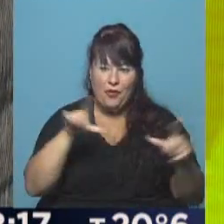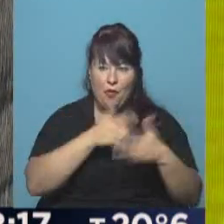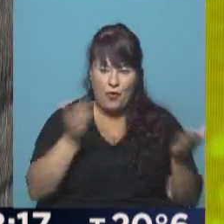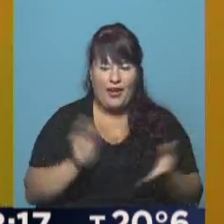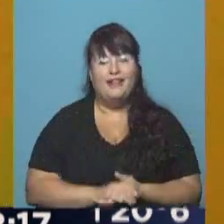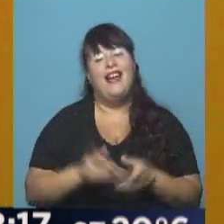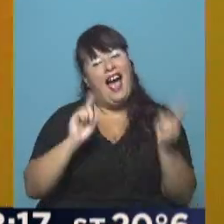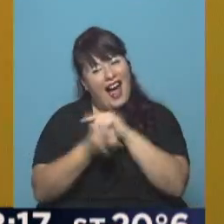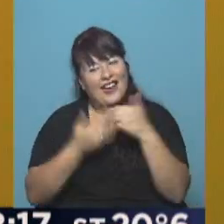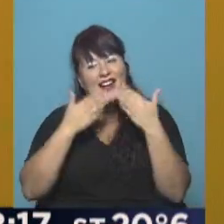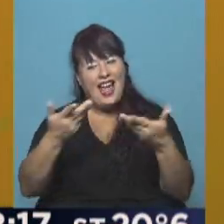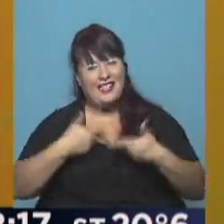televisión pública algo en radio gracias a ustedes